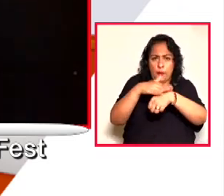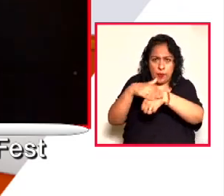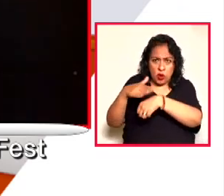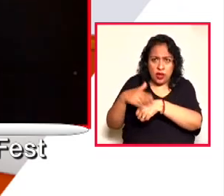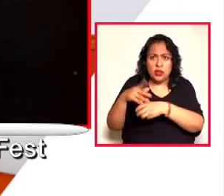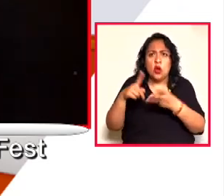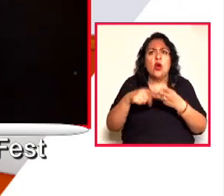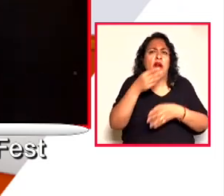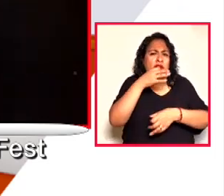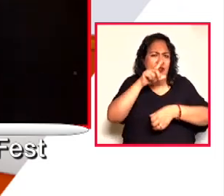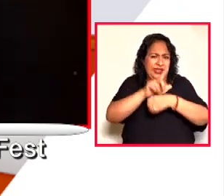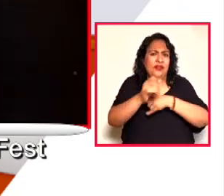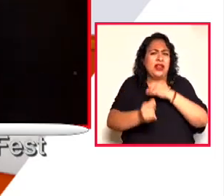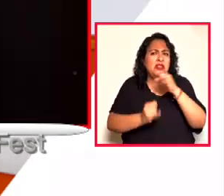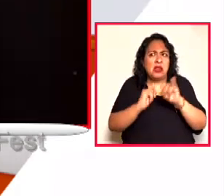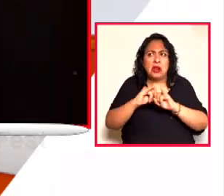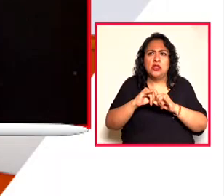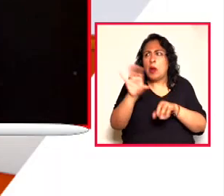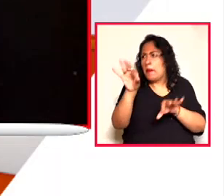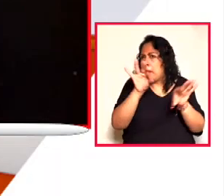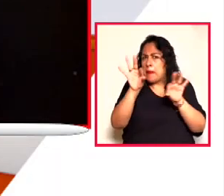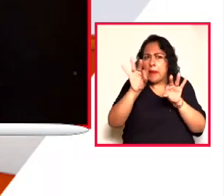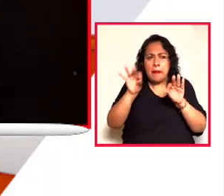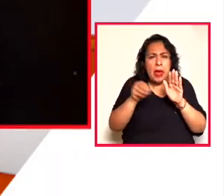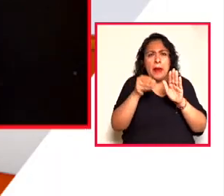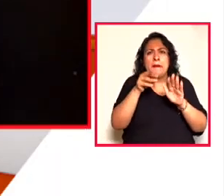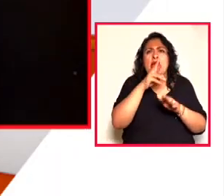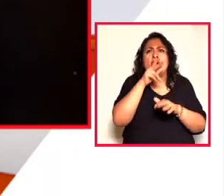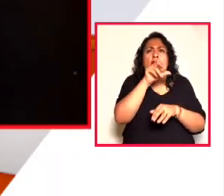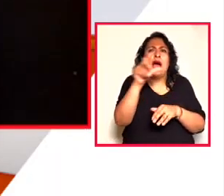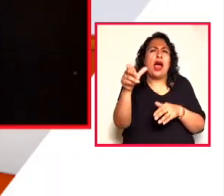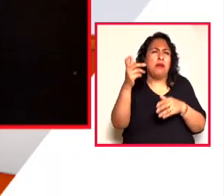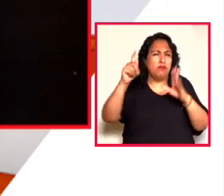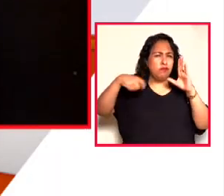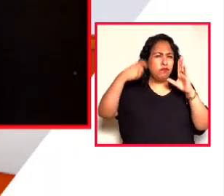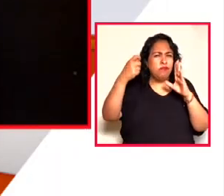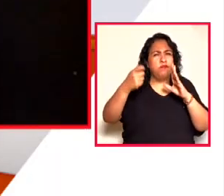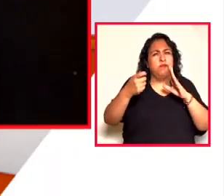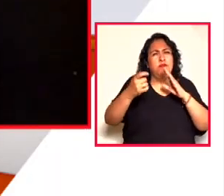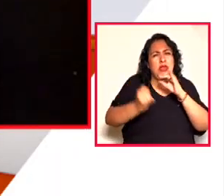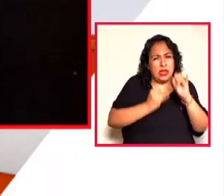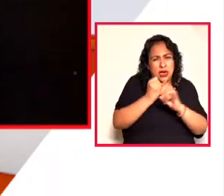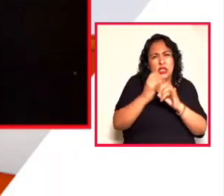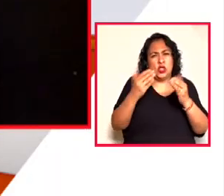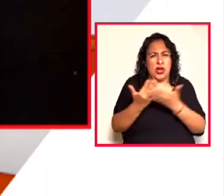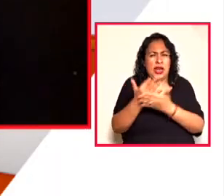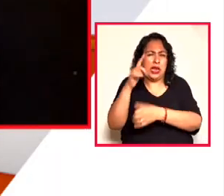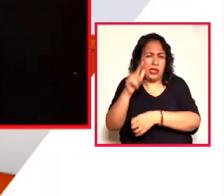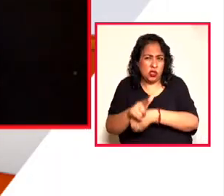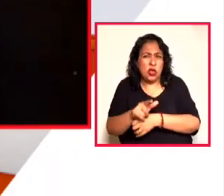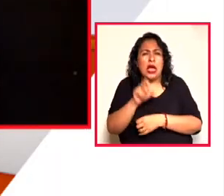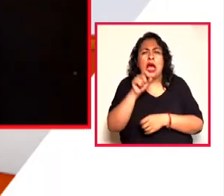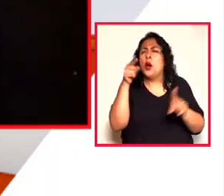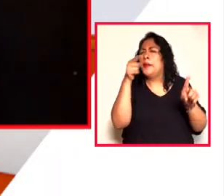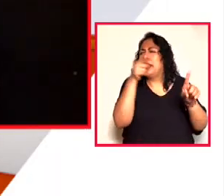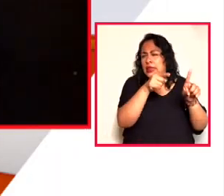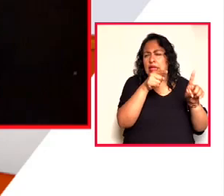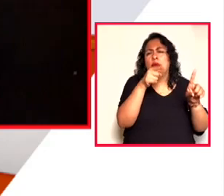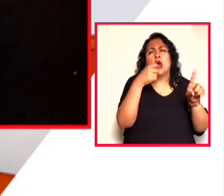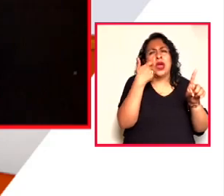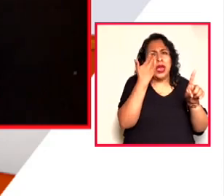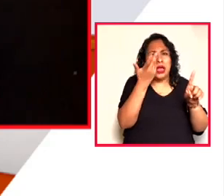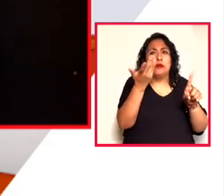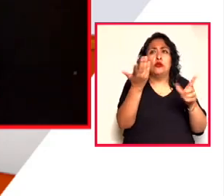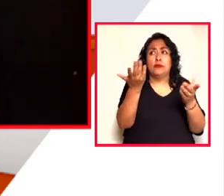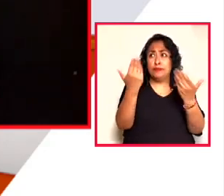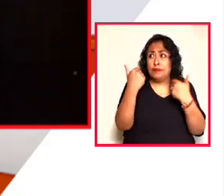que reúne pues lo mejor de las producciones internacionales y nacionales, sí, con el objetivo y el propósito de traer los